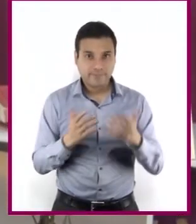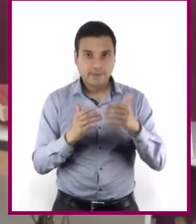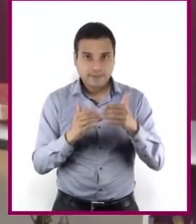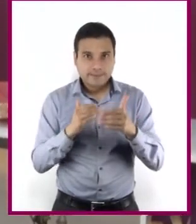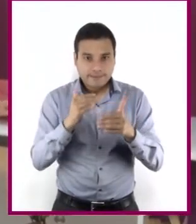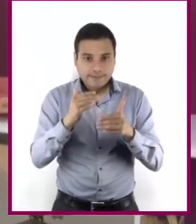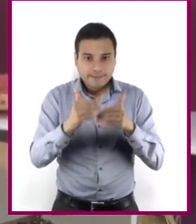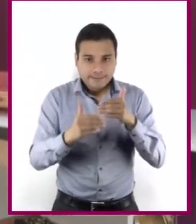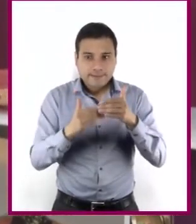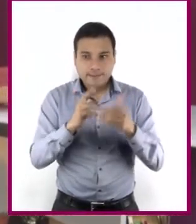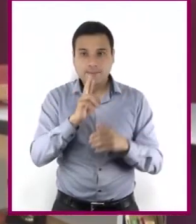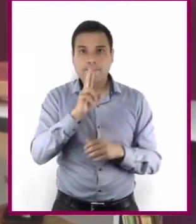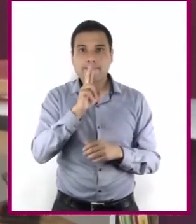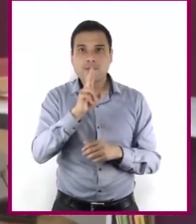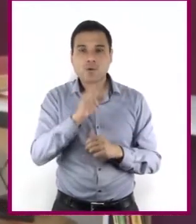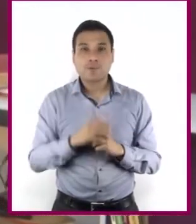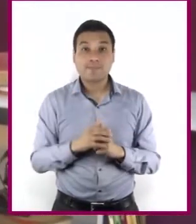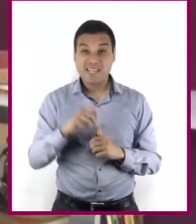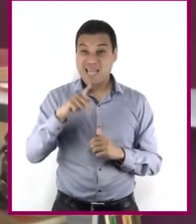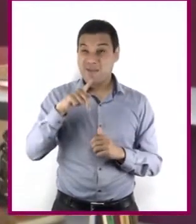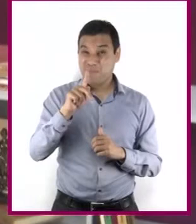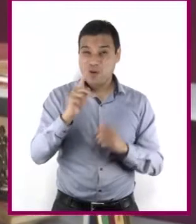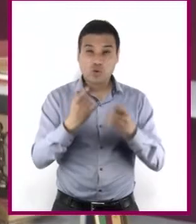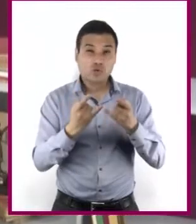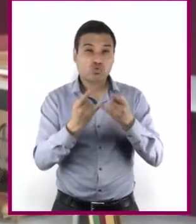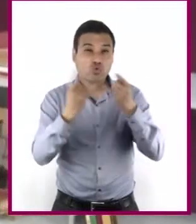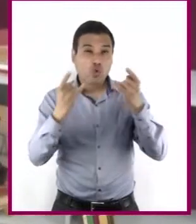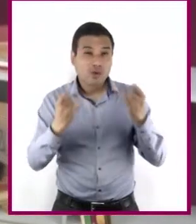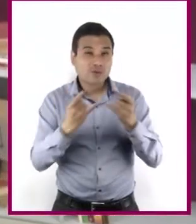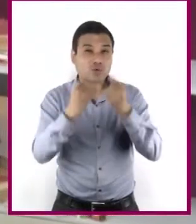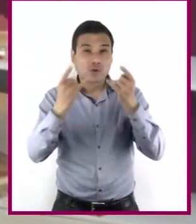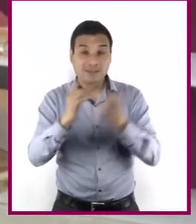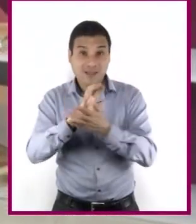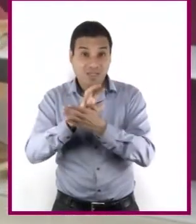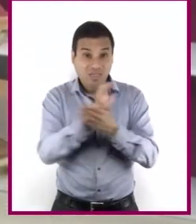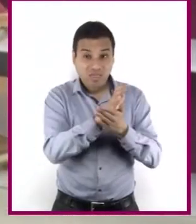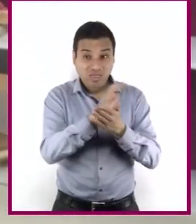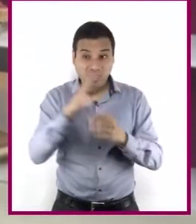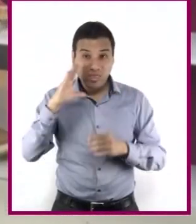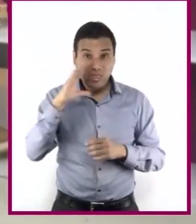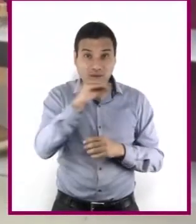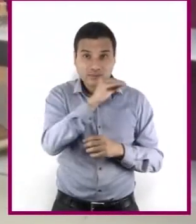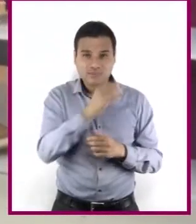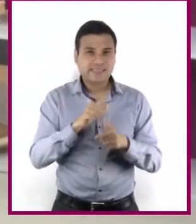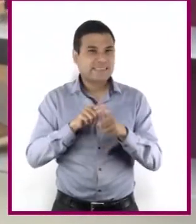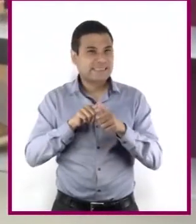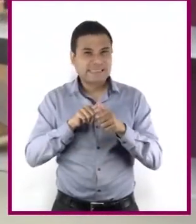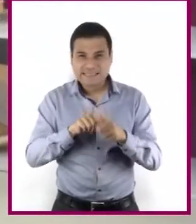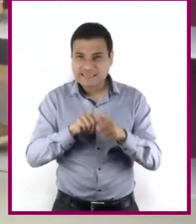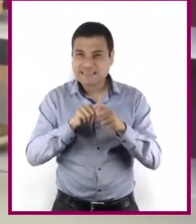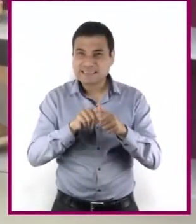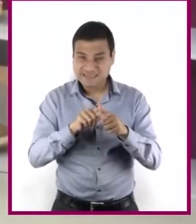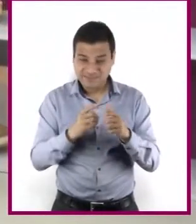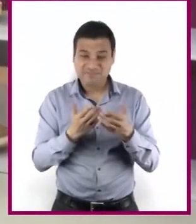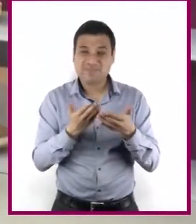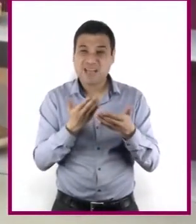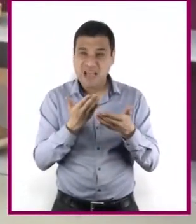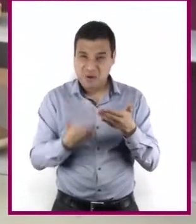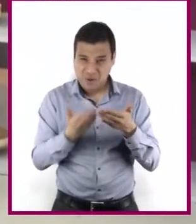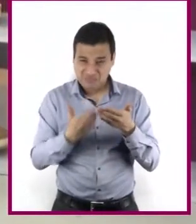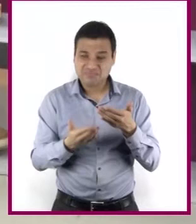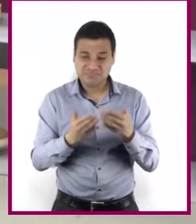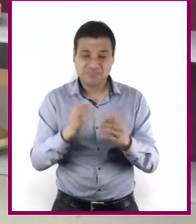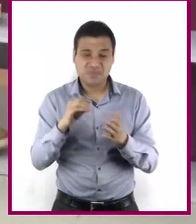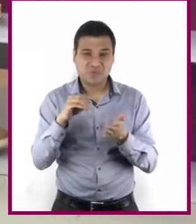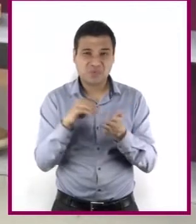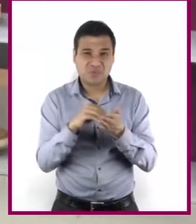los casos de discriminación en contra de la población afroamericana continúan en este país hasta